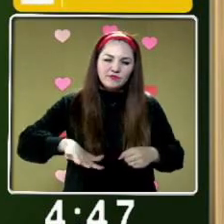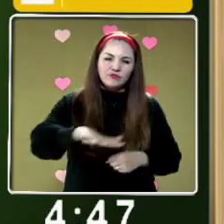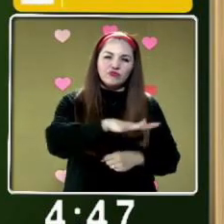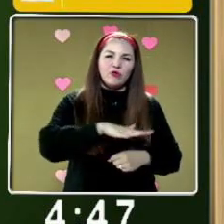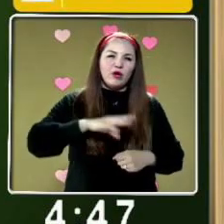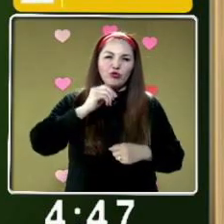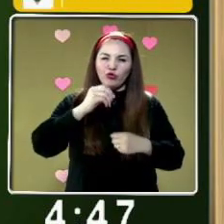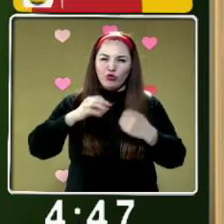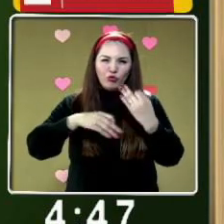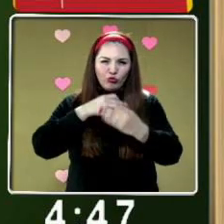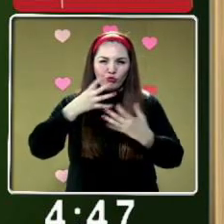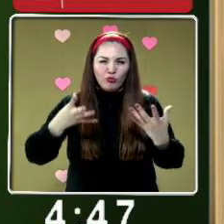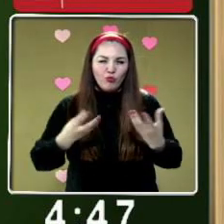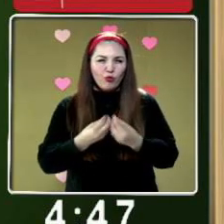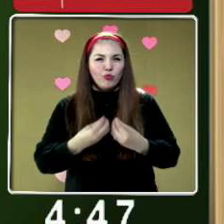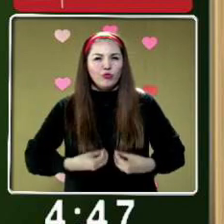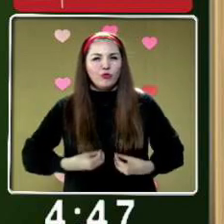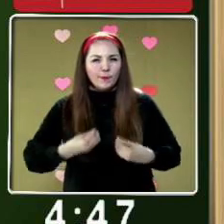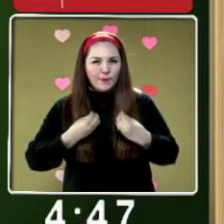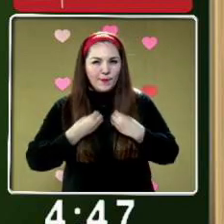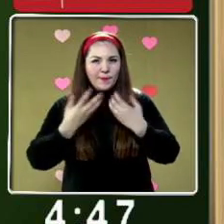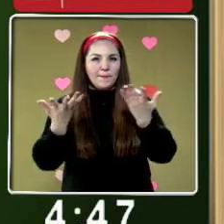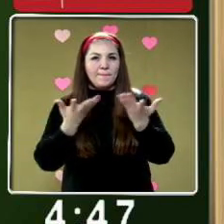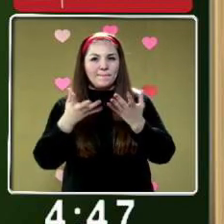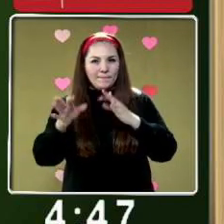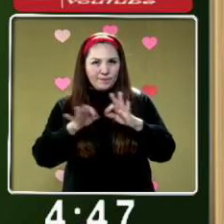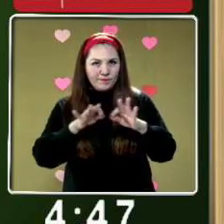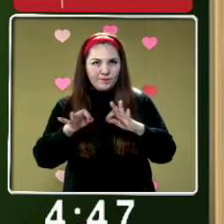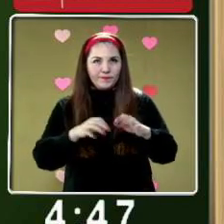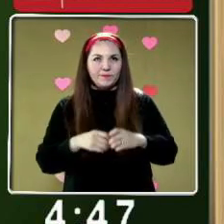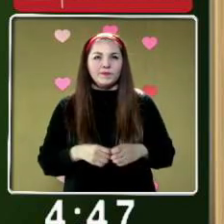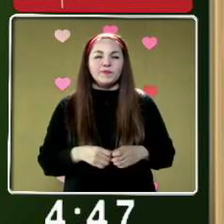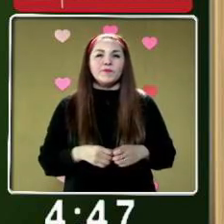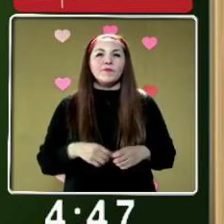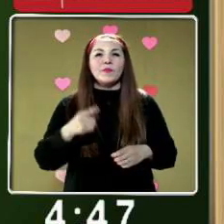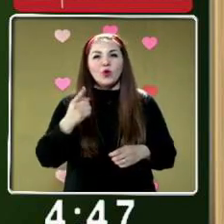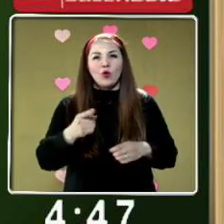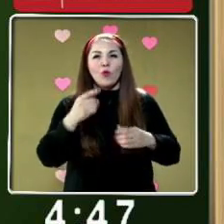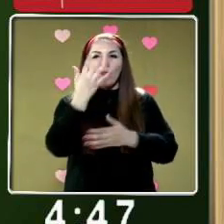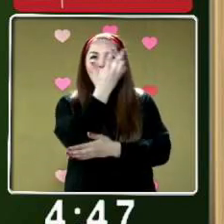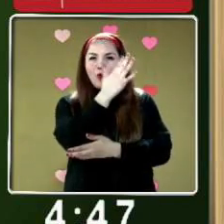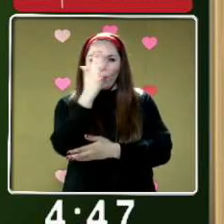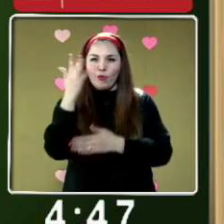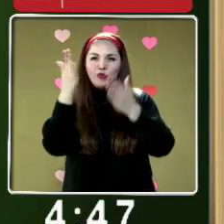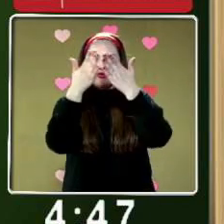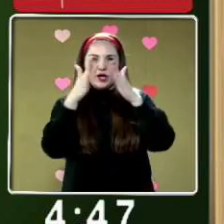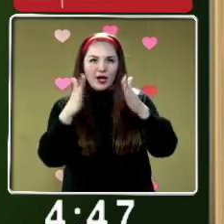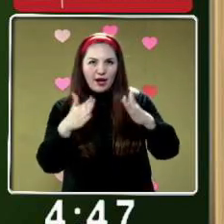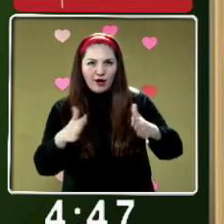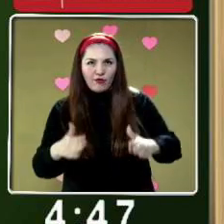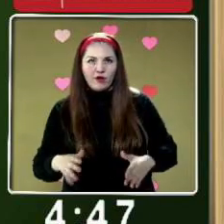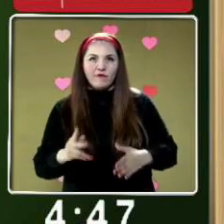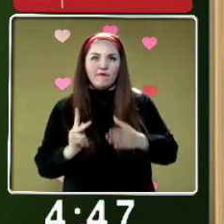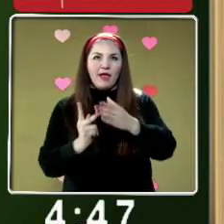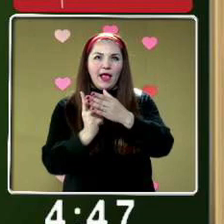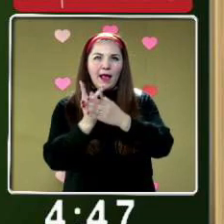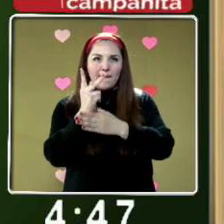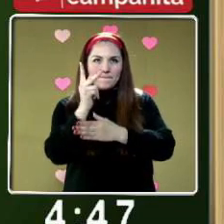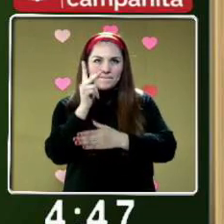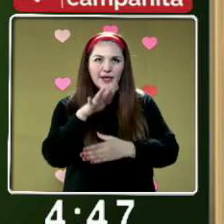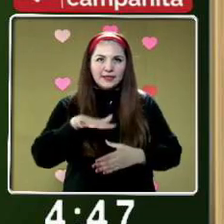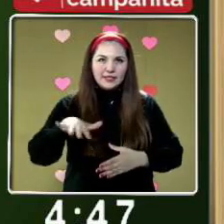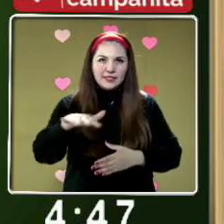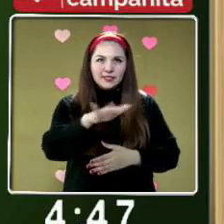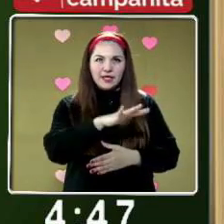estar trabajando cuatro ecosistemas, o bien tres de ellos, como es bosque de coníferas, pastizal, desierto